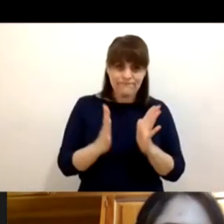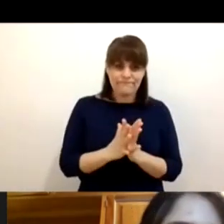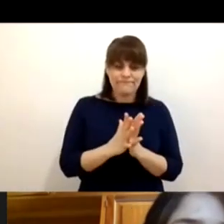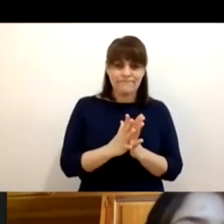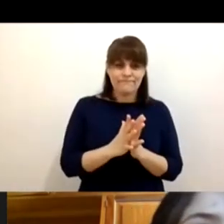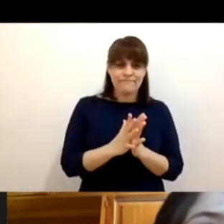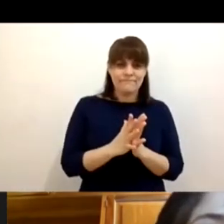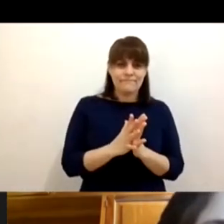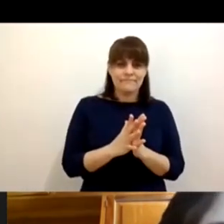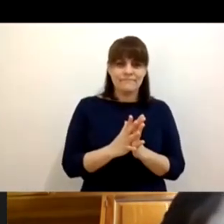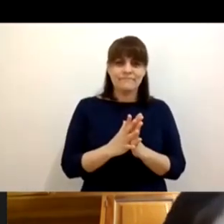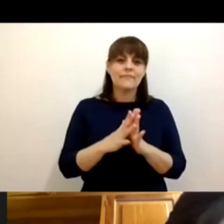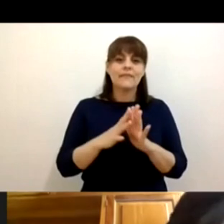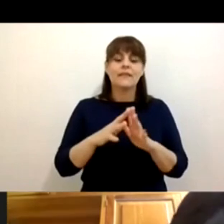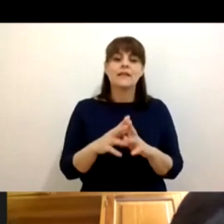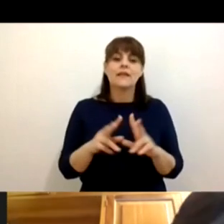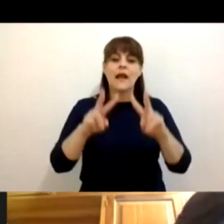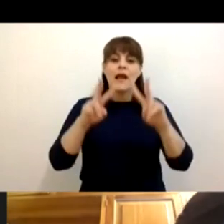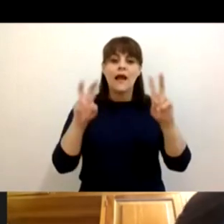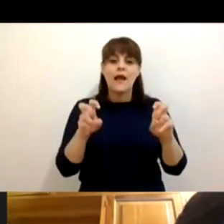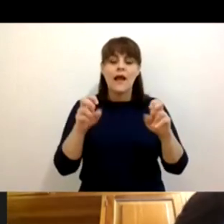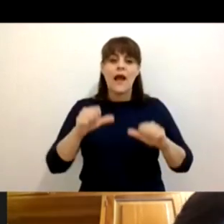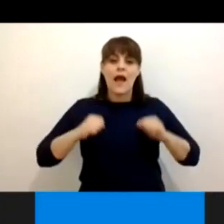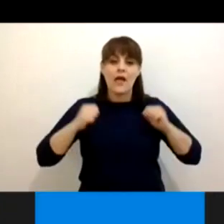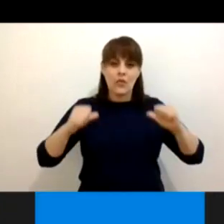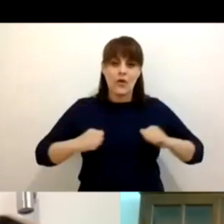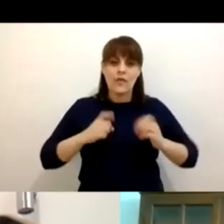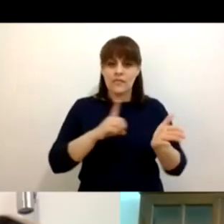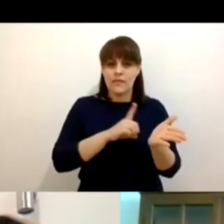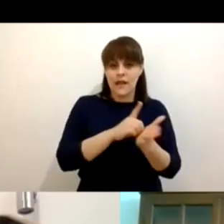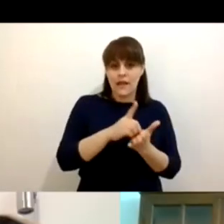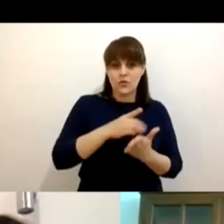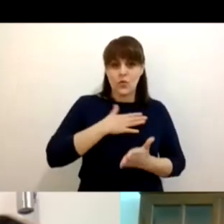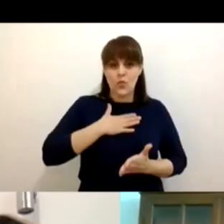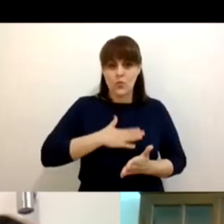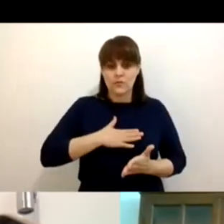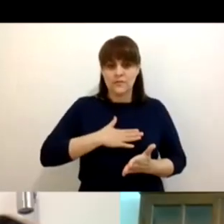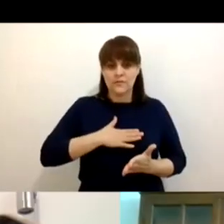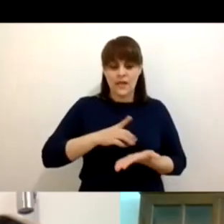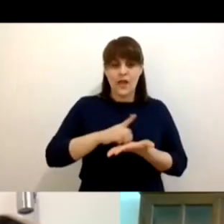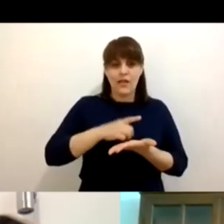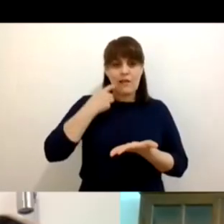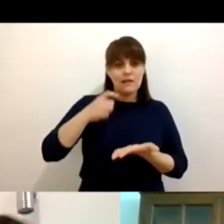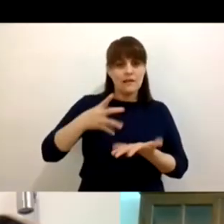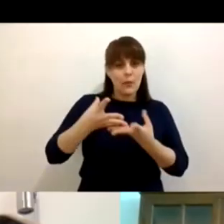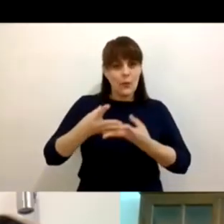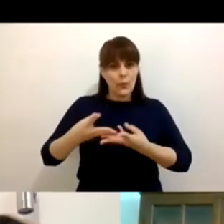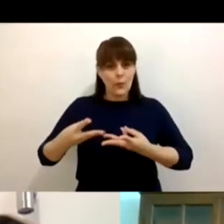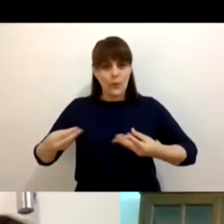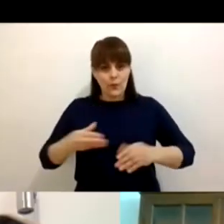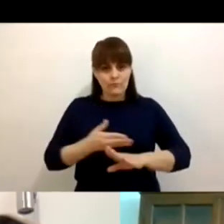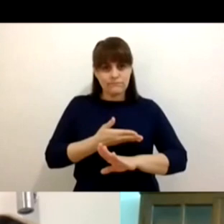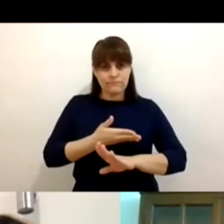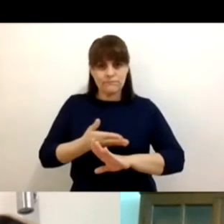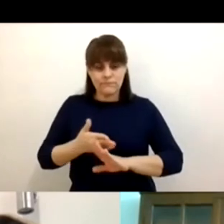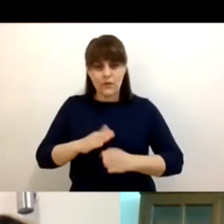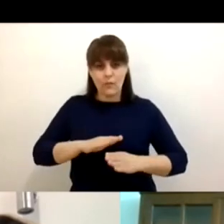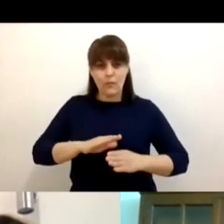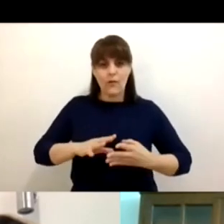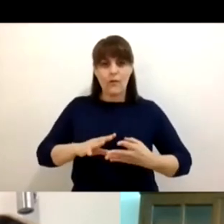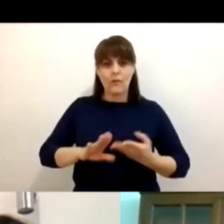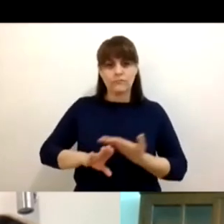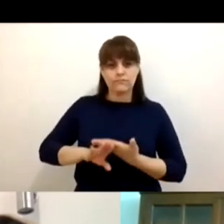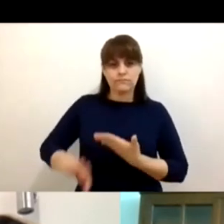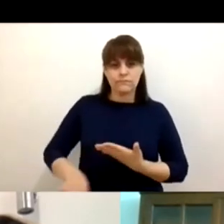del conversatorio, adolescencias, derechos, justicia y combate a las adicciones, que pedimos que nos envíe sus comentarios y preguntas